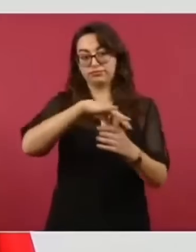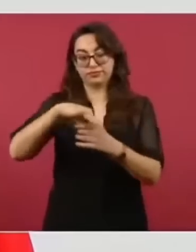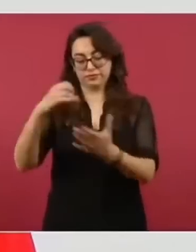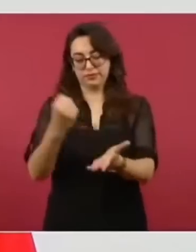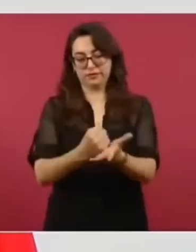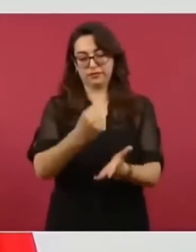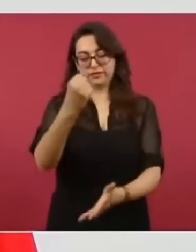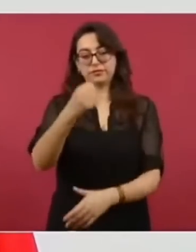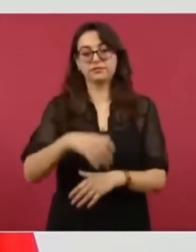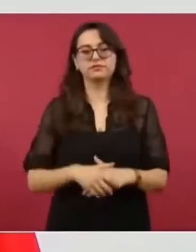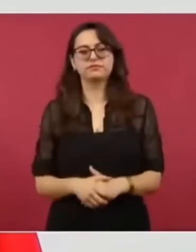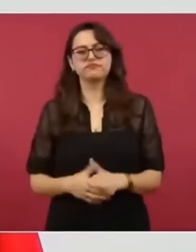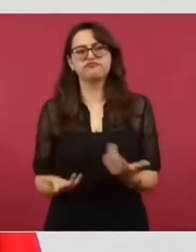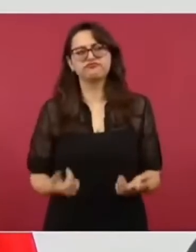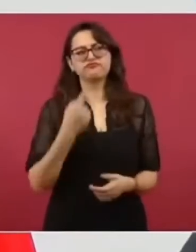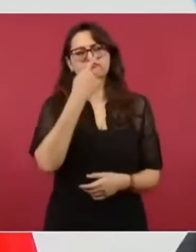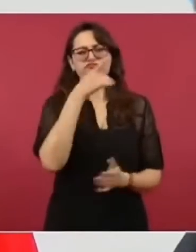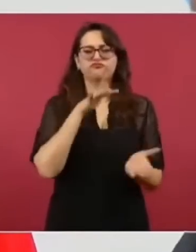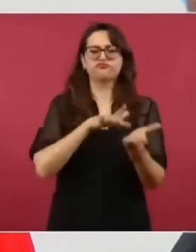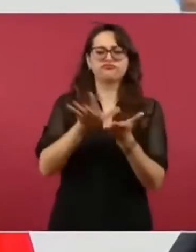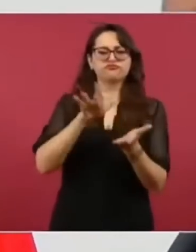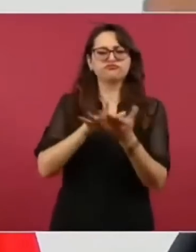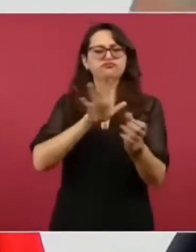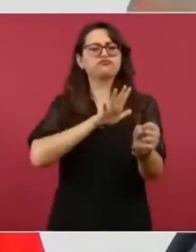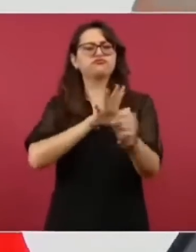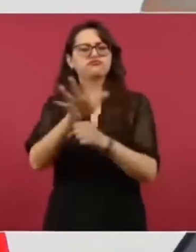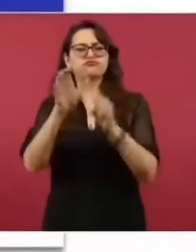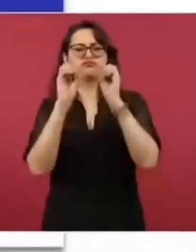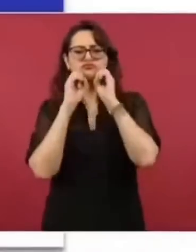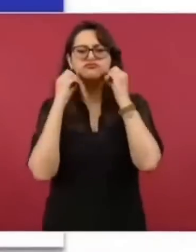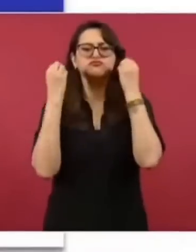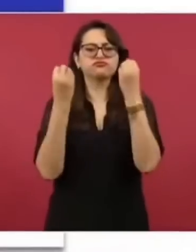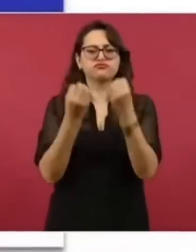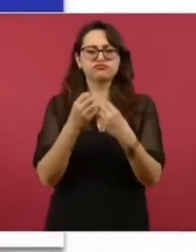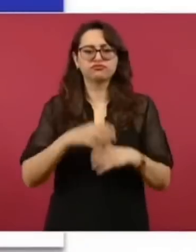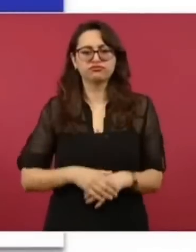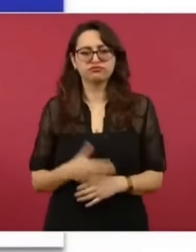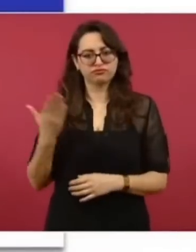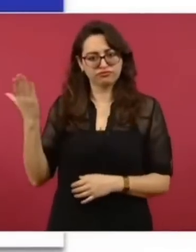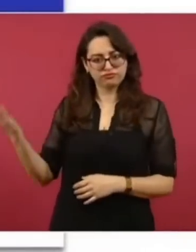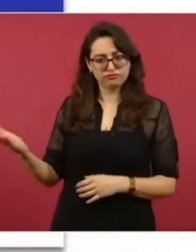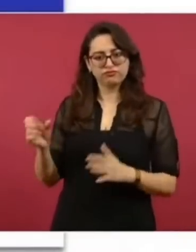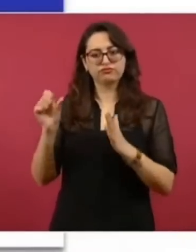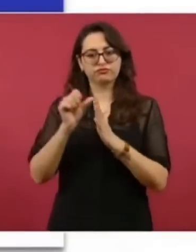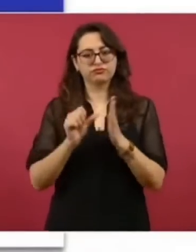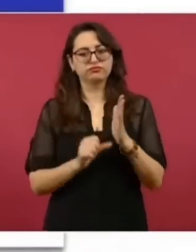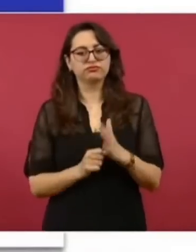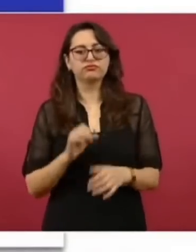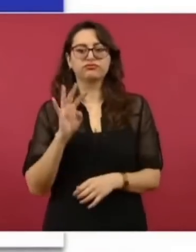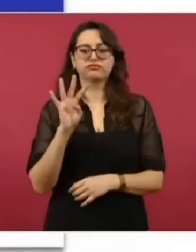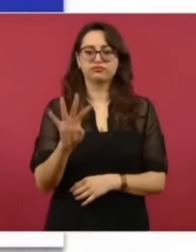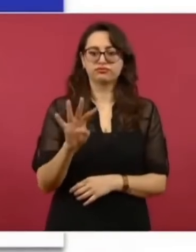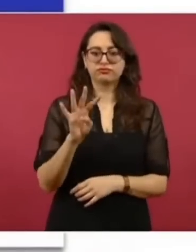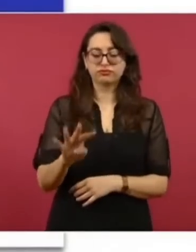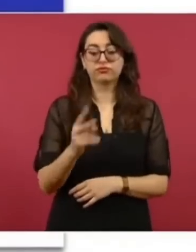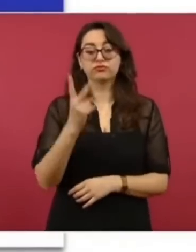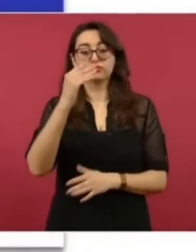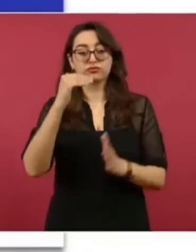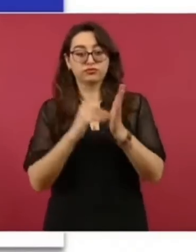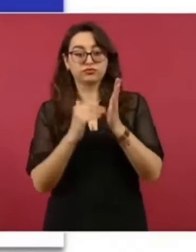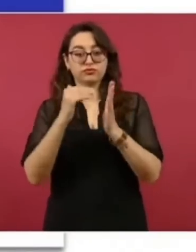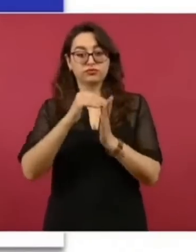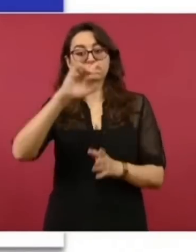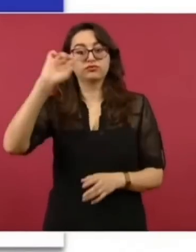son financiadas por la USAID se encuentra artículo 19, quienes reciben $2